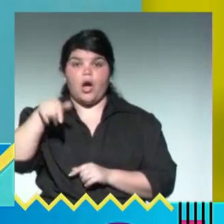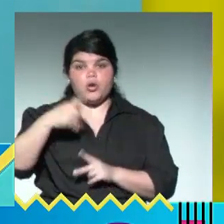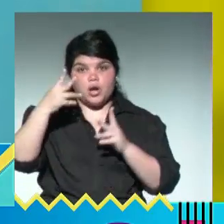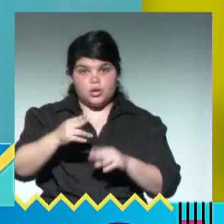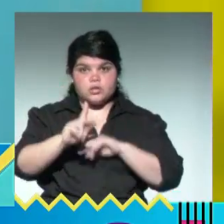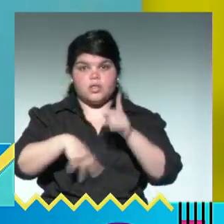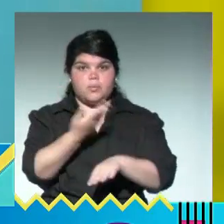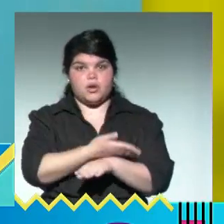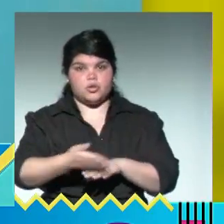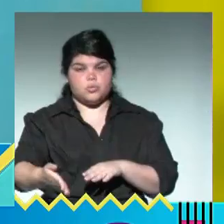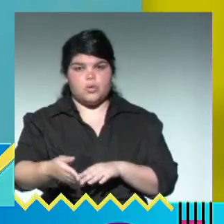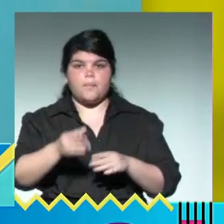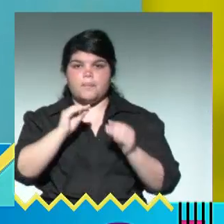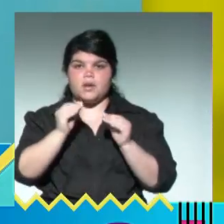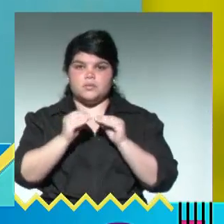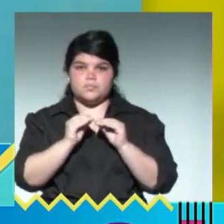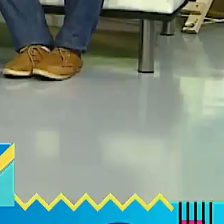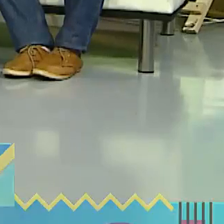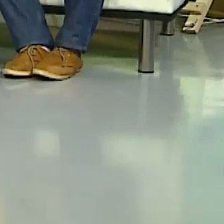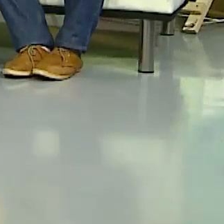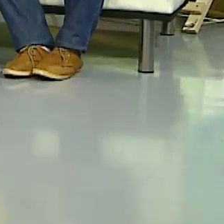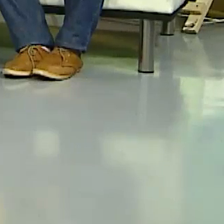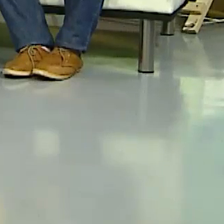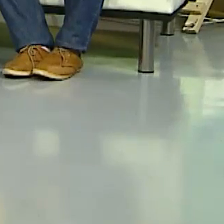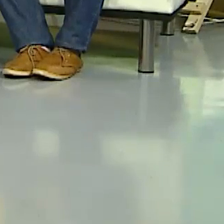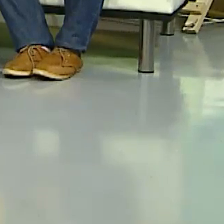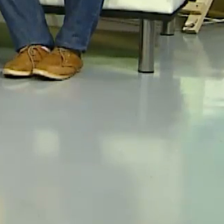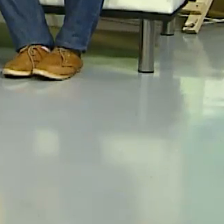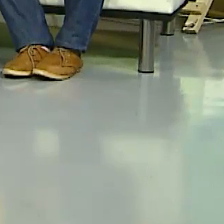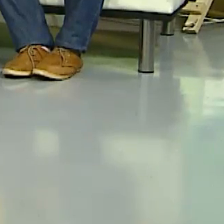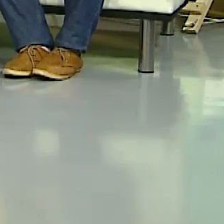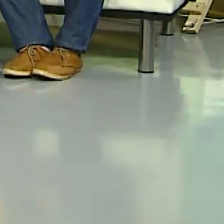enseguida seguimos hablando del presupuesto 2019. Ya venimos.